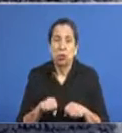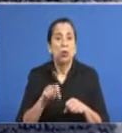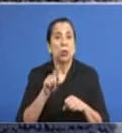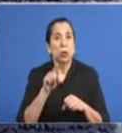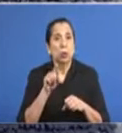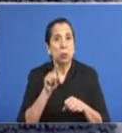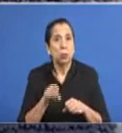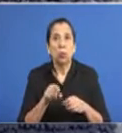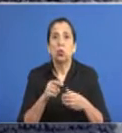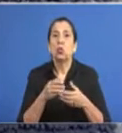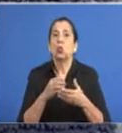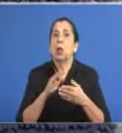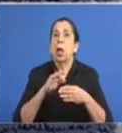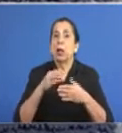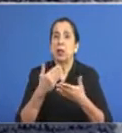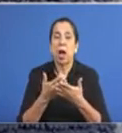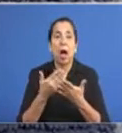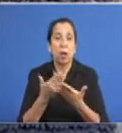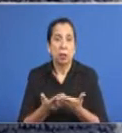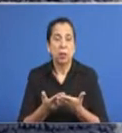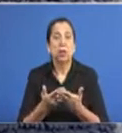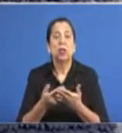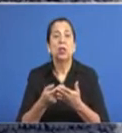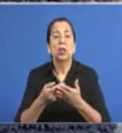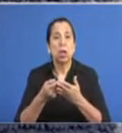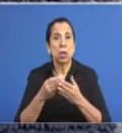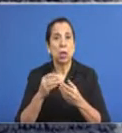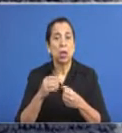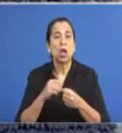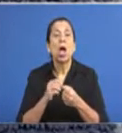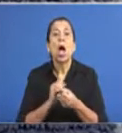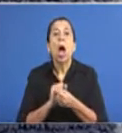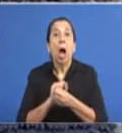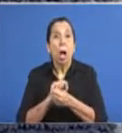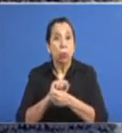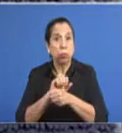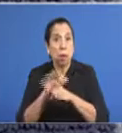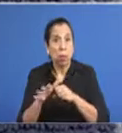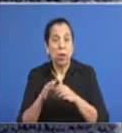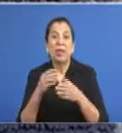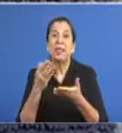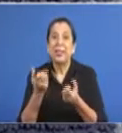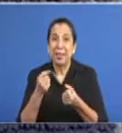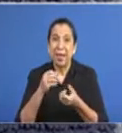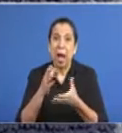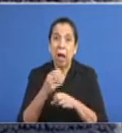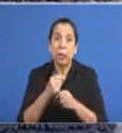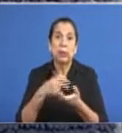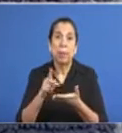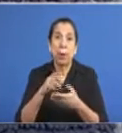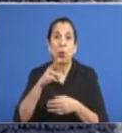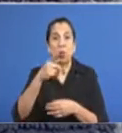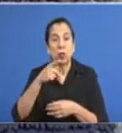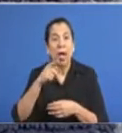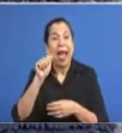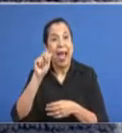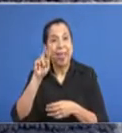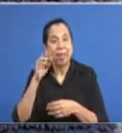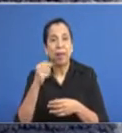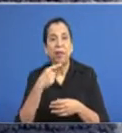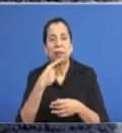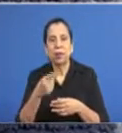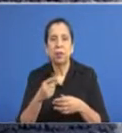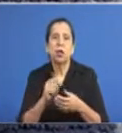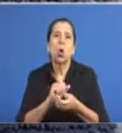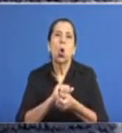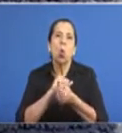estuviste dentro de la moratoria porque aplicaste a la moratoria automática y deseas realizar tus pagos, Andrea también te va a ir diciendo lo que